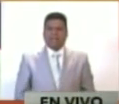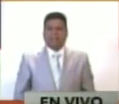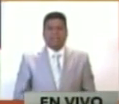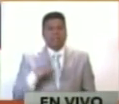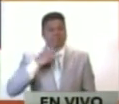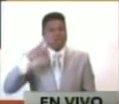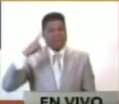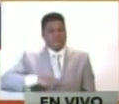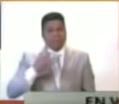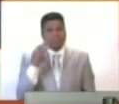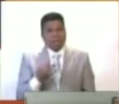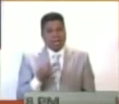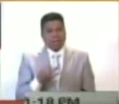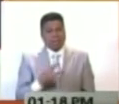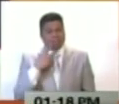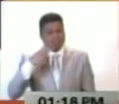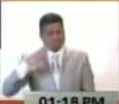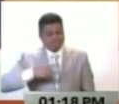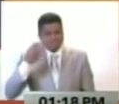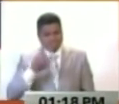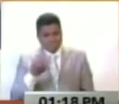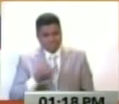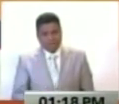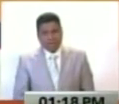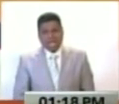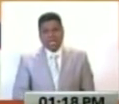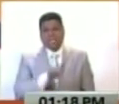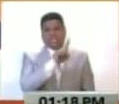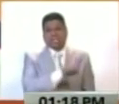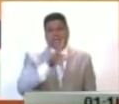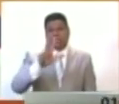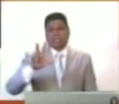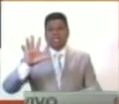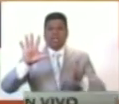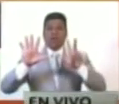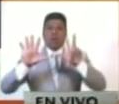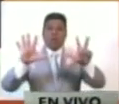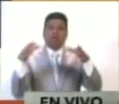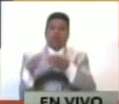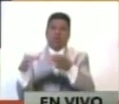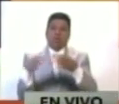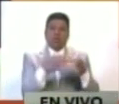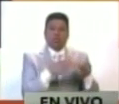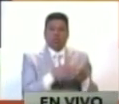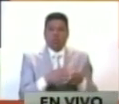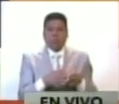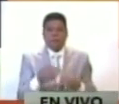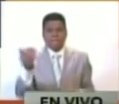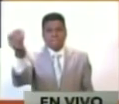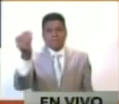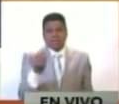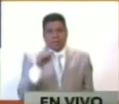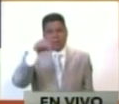verdadera. 138 delegaciones que estuvieron en nuestro país, 2/3 de los países que conformamos